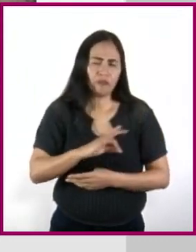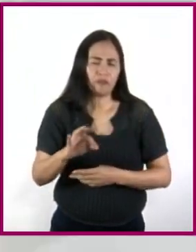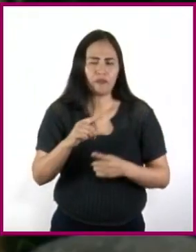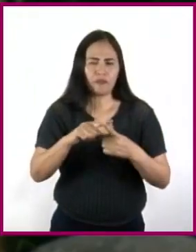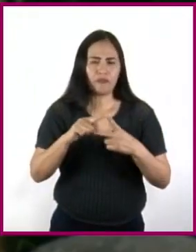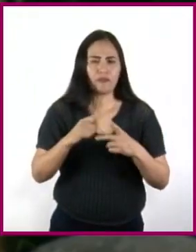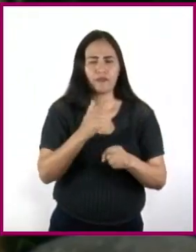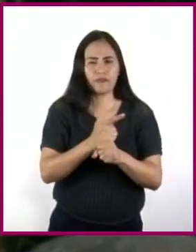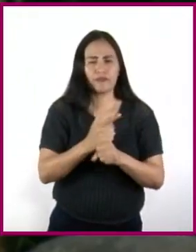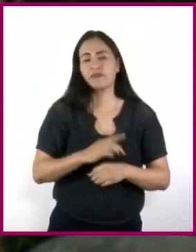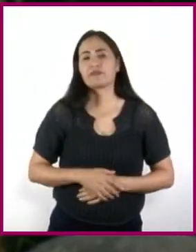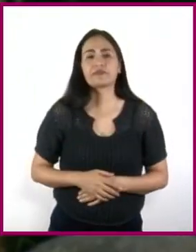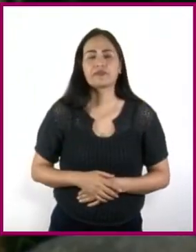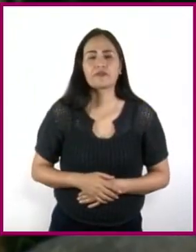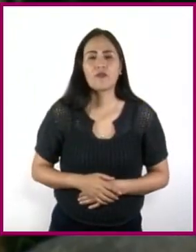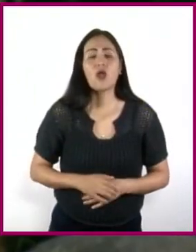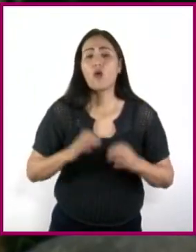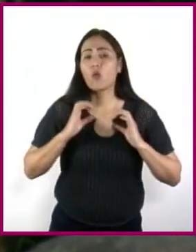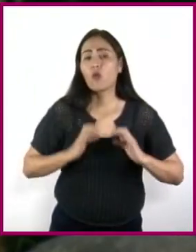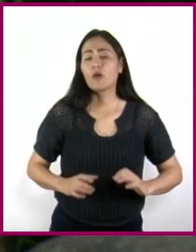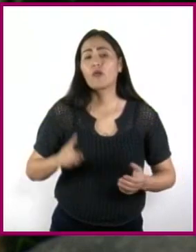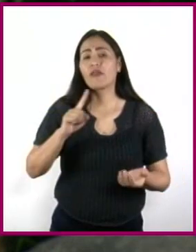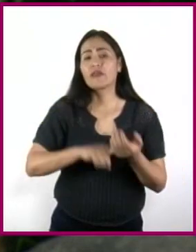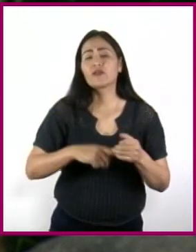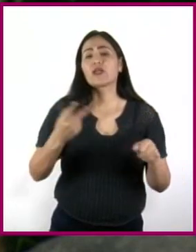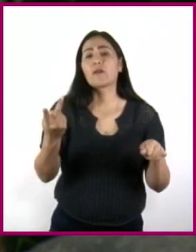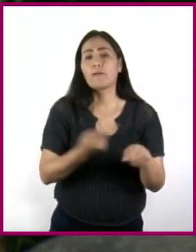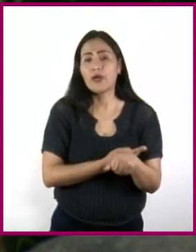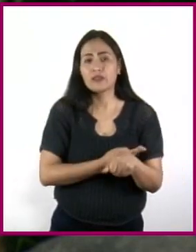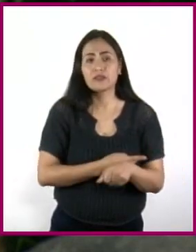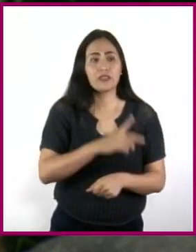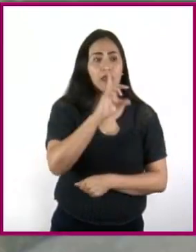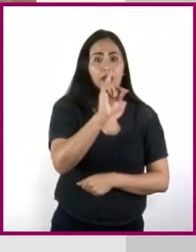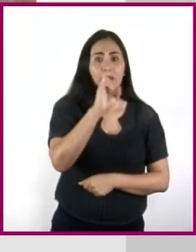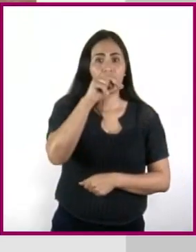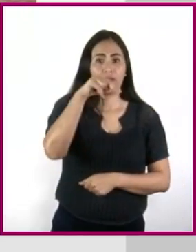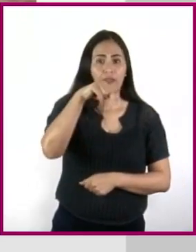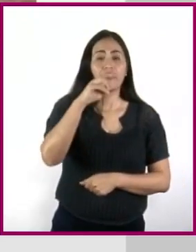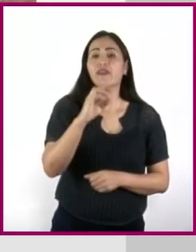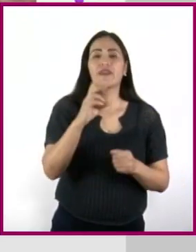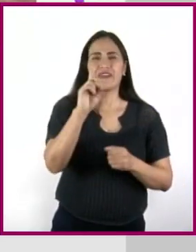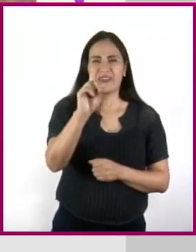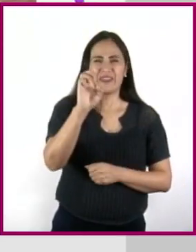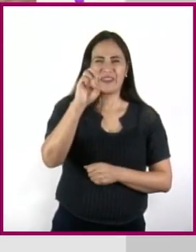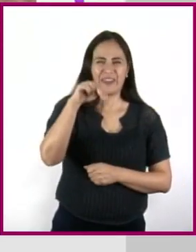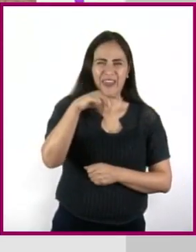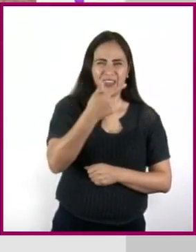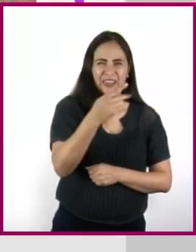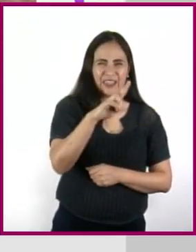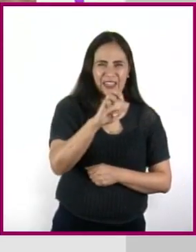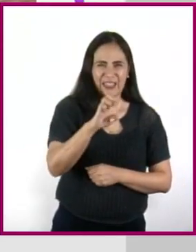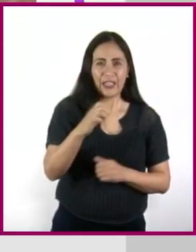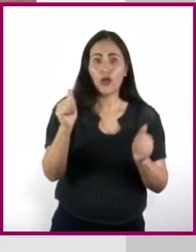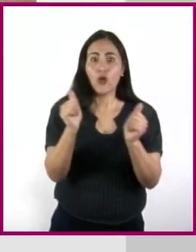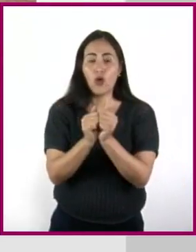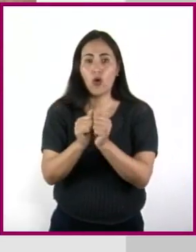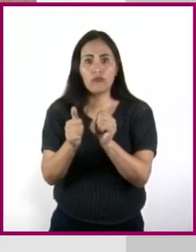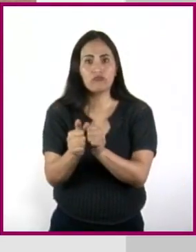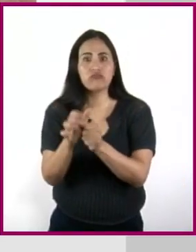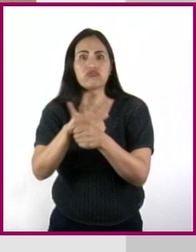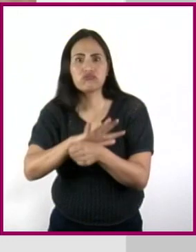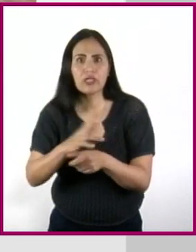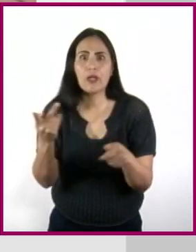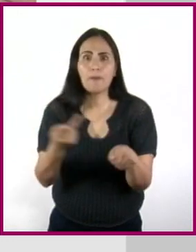enfermedades. ¿Qué pasa en el cuerpo cuando se mezcla el dengue y el COVID? Lo que puede llegar a suceder es una respuesta